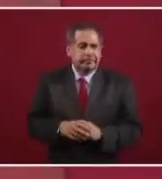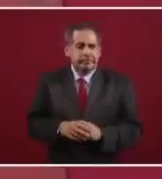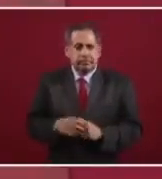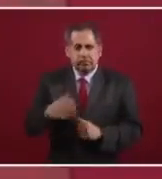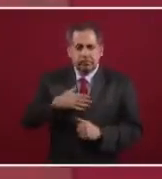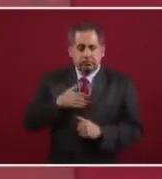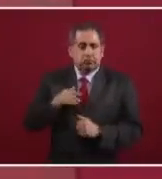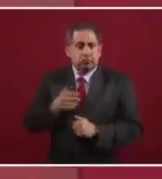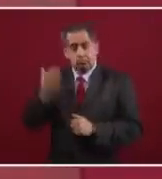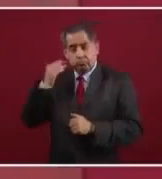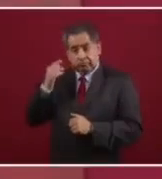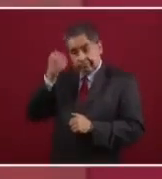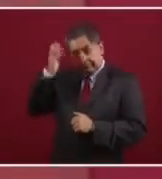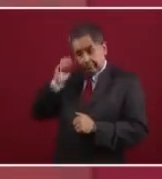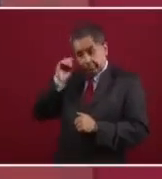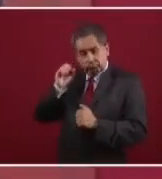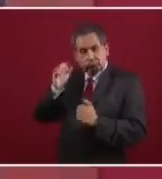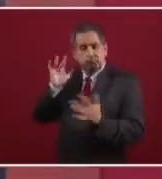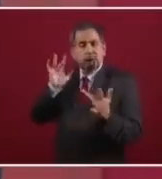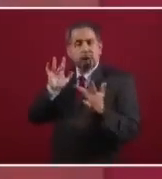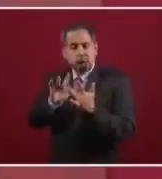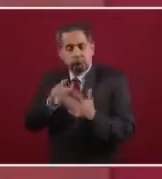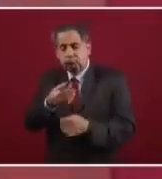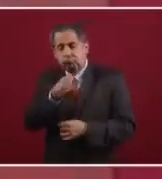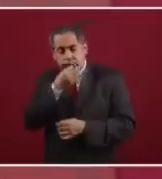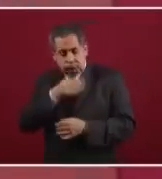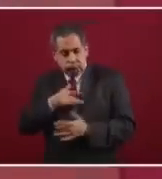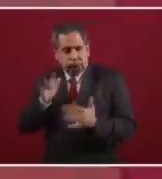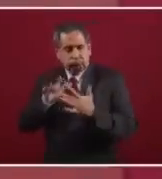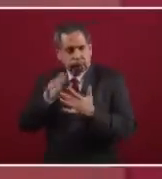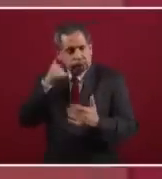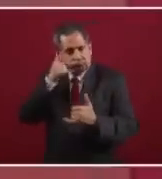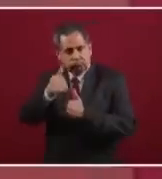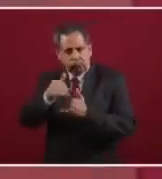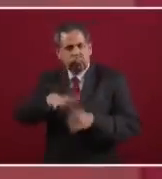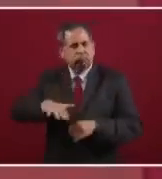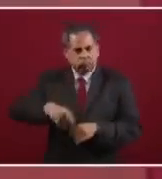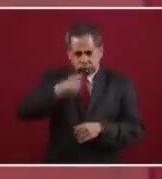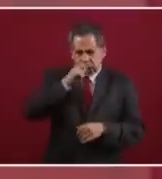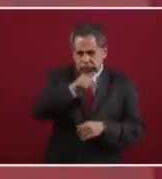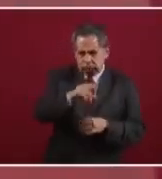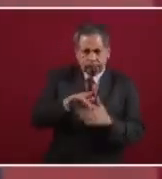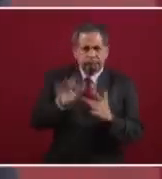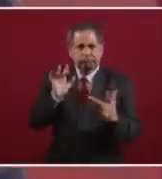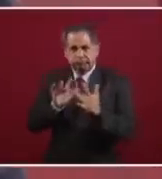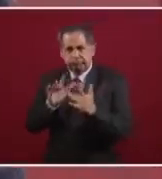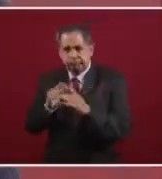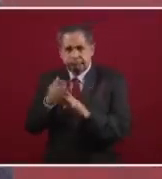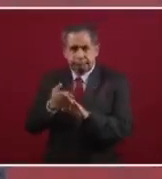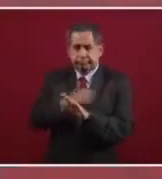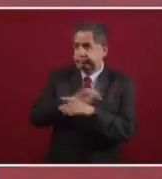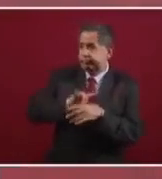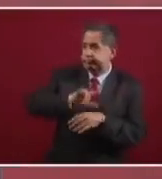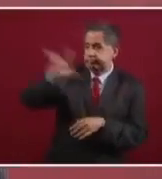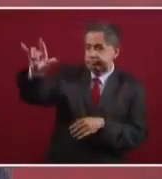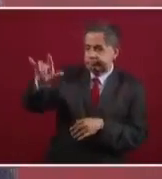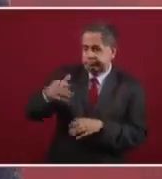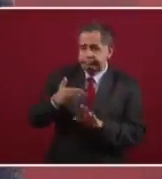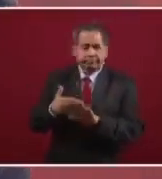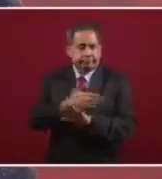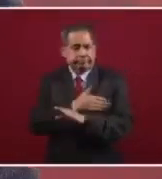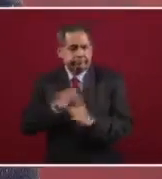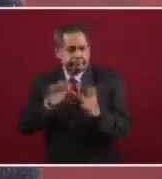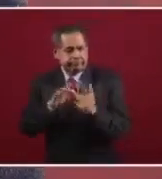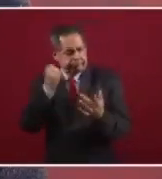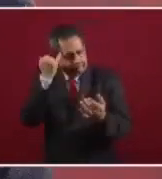yo pude comunicarme, me informaron, como tú lo mencionas, antes de salir